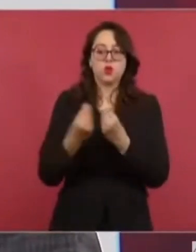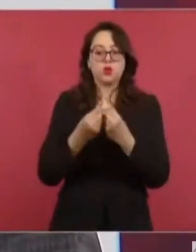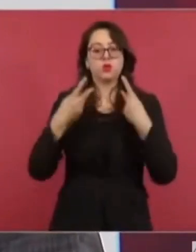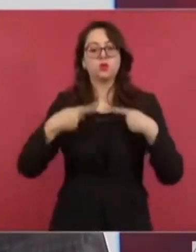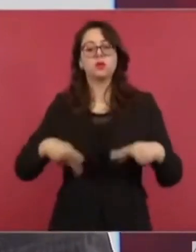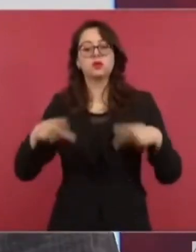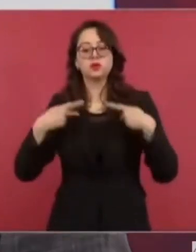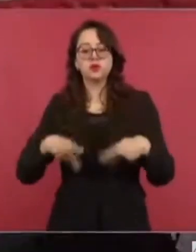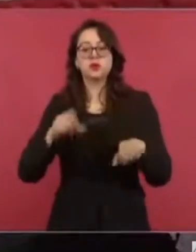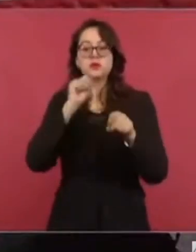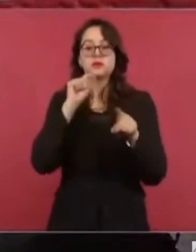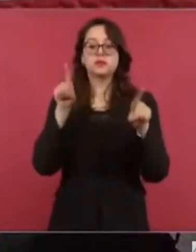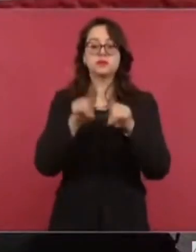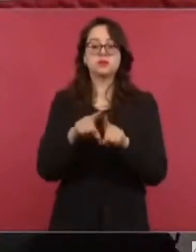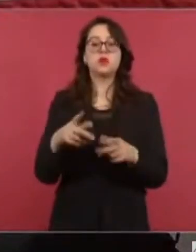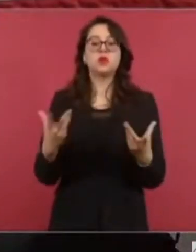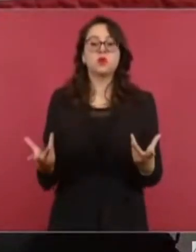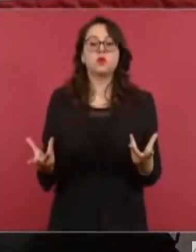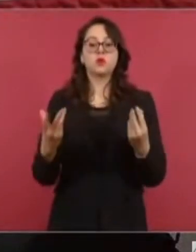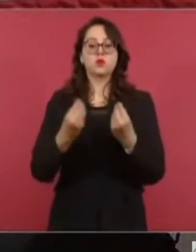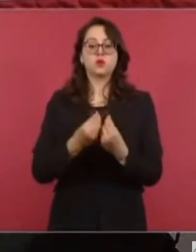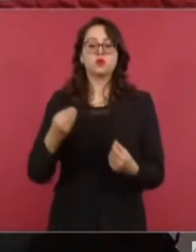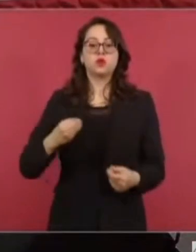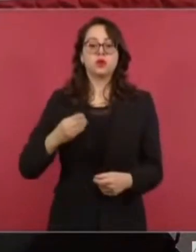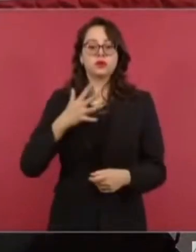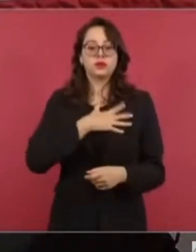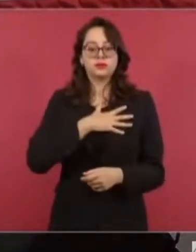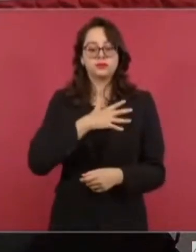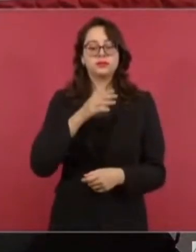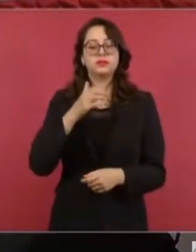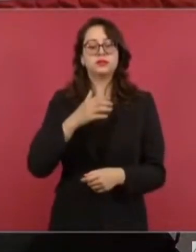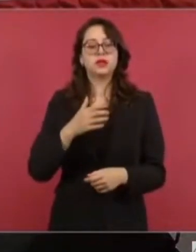IMSS Bienestar. Es cuanto.